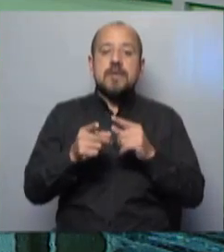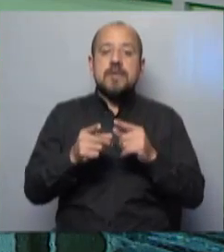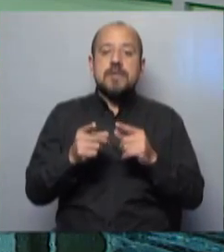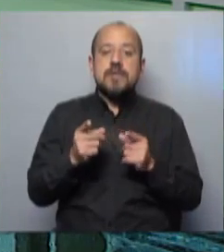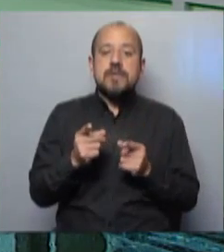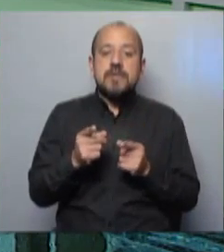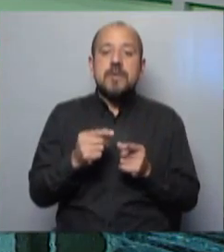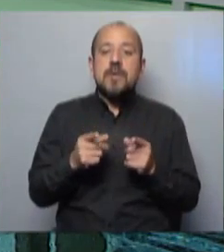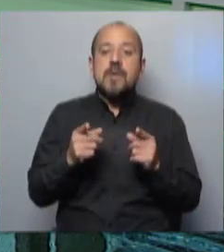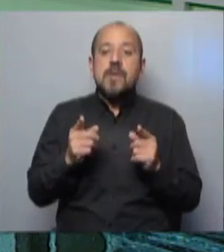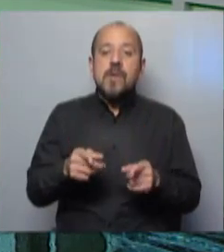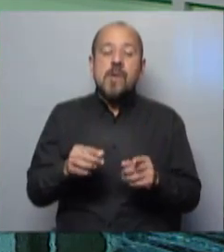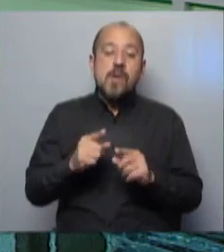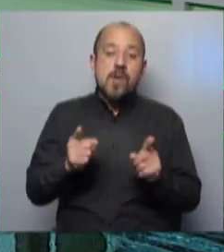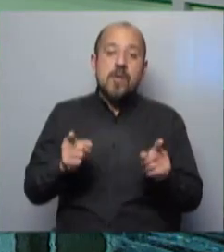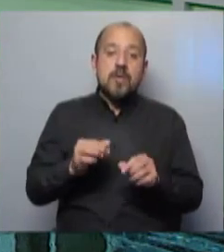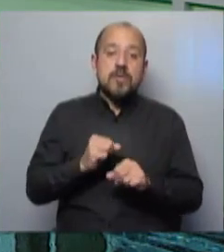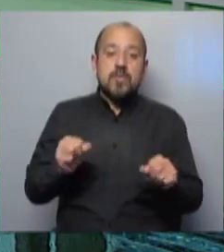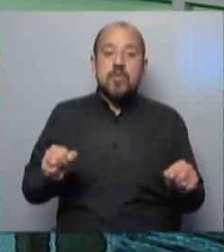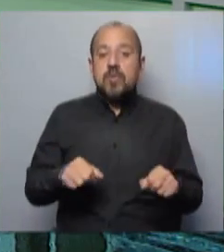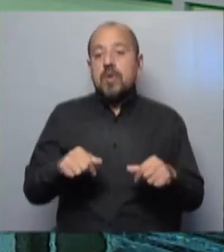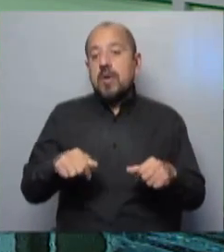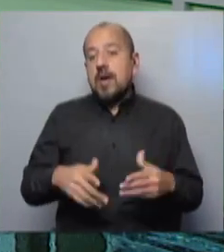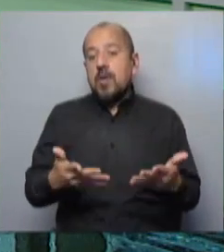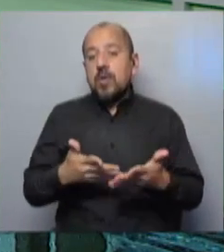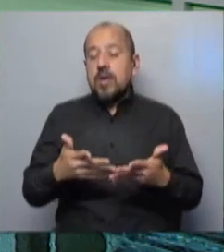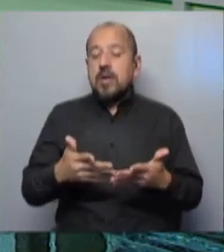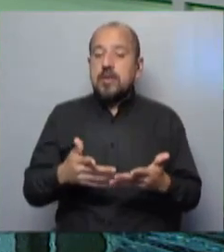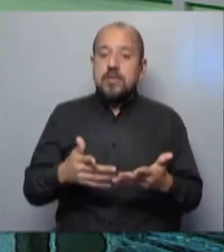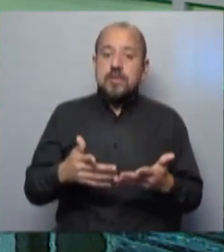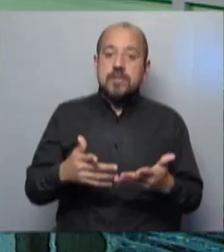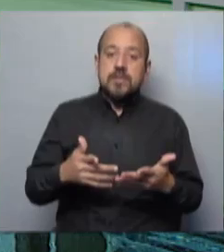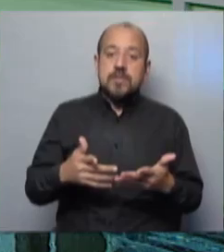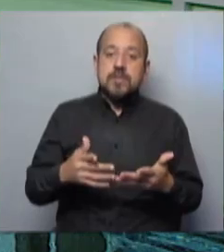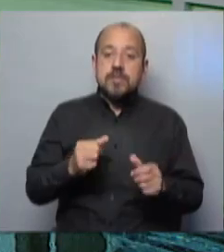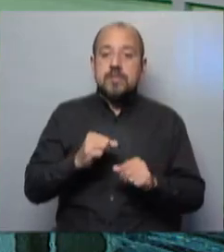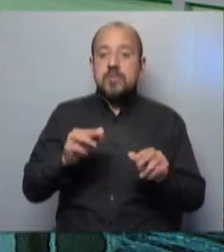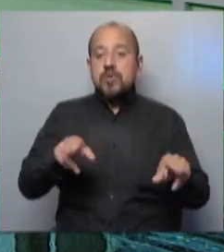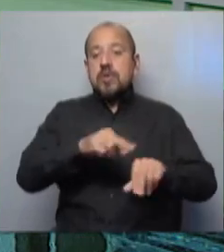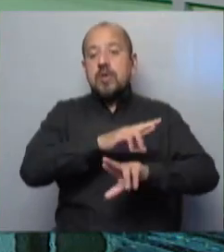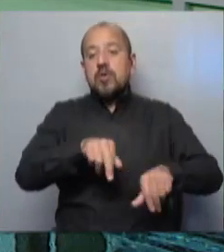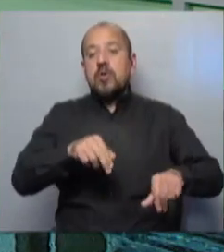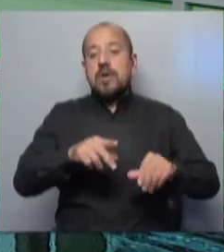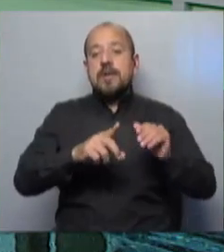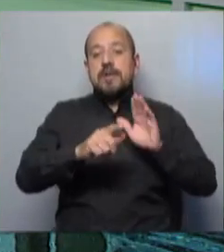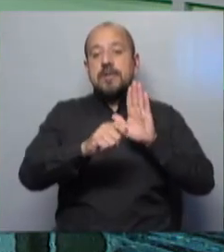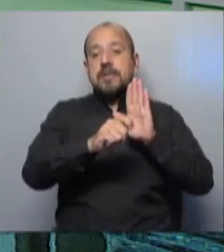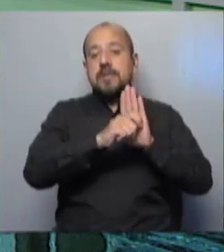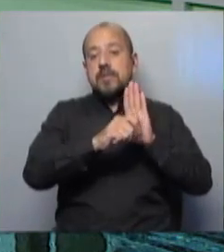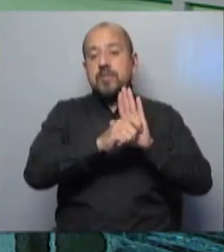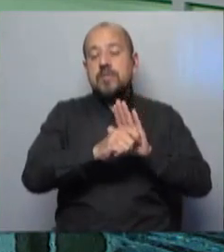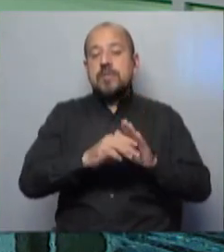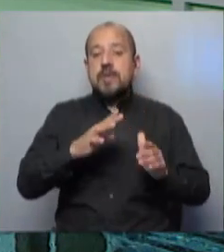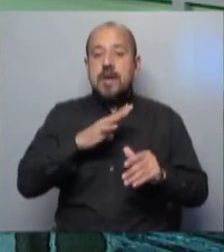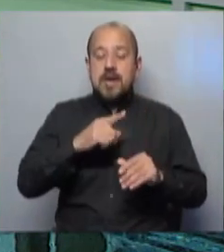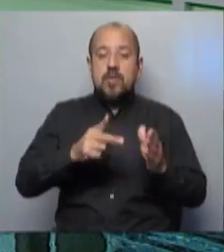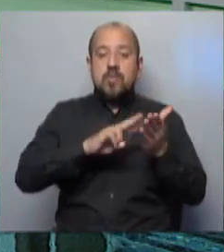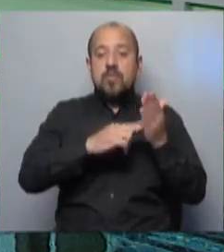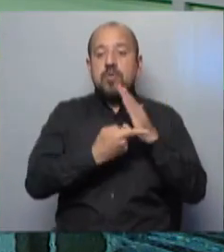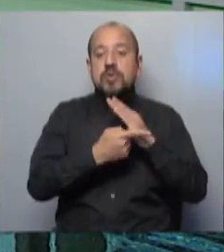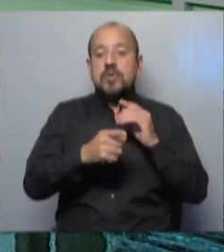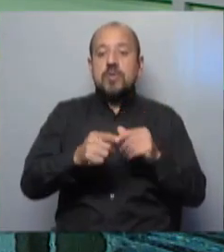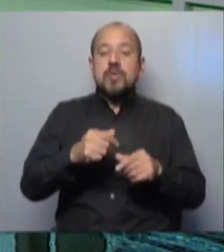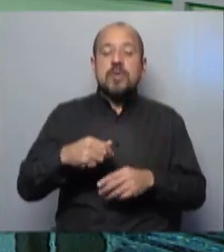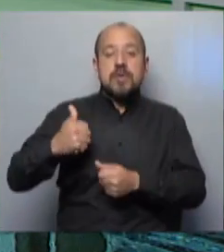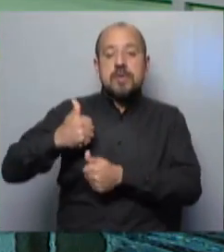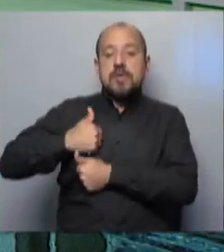y tampoco se había logrado hasta ahora este derogar ese artículo en particular hay un proyecto de cabildo